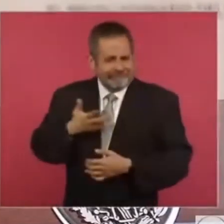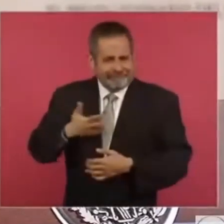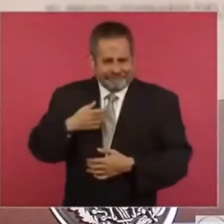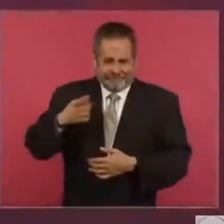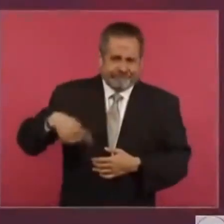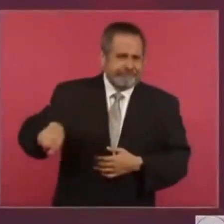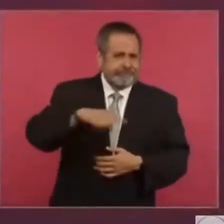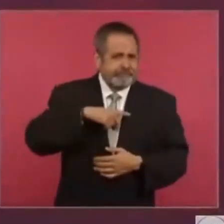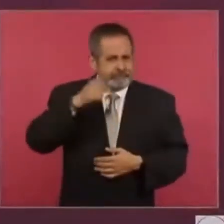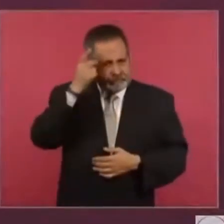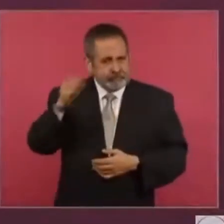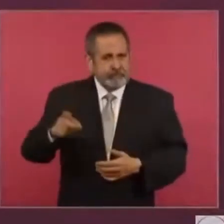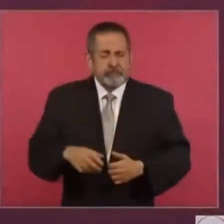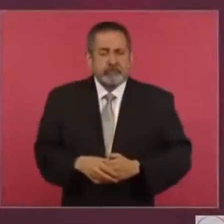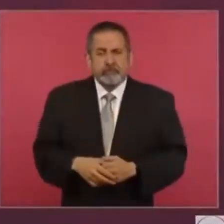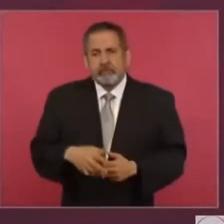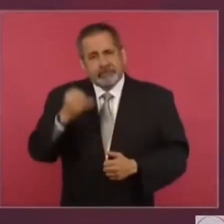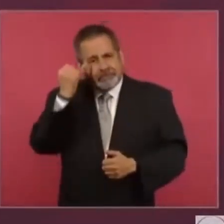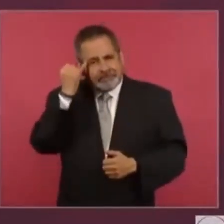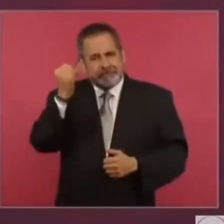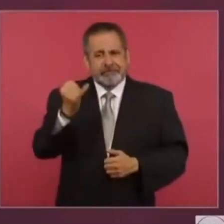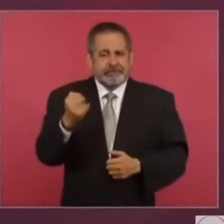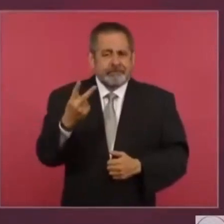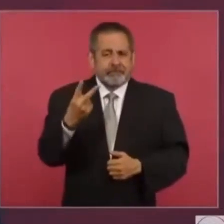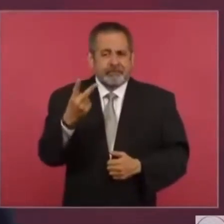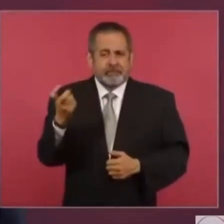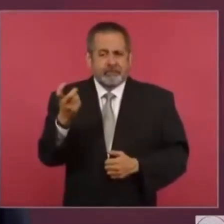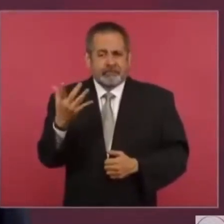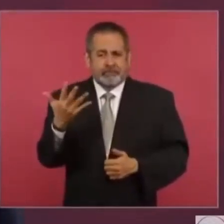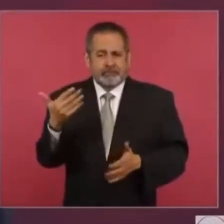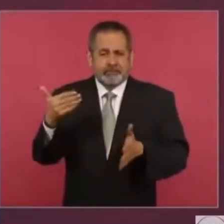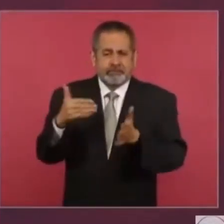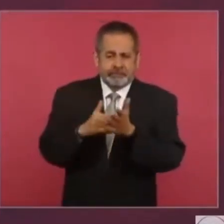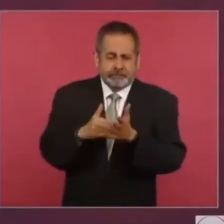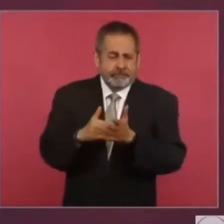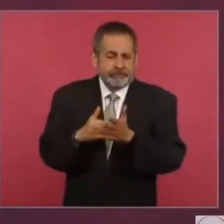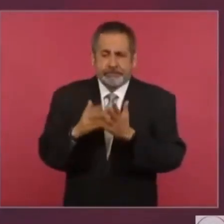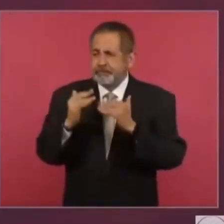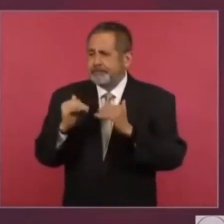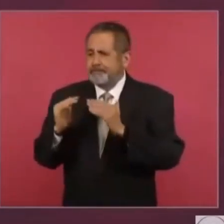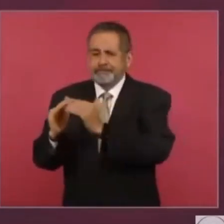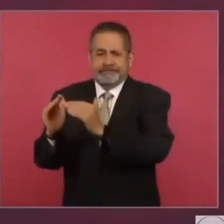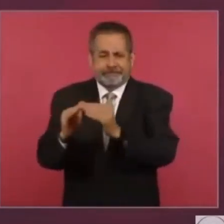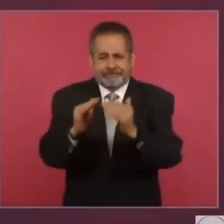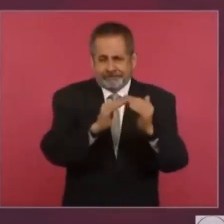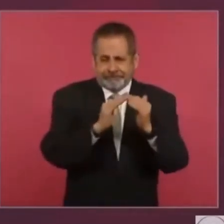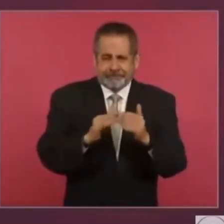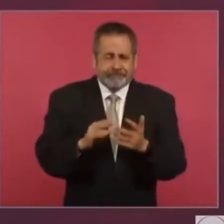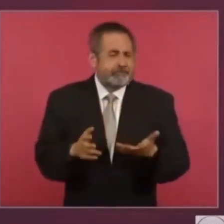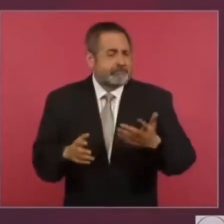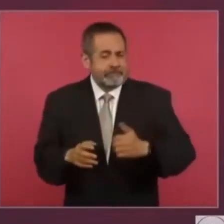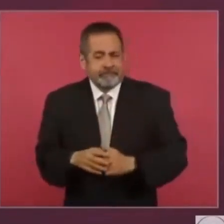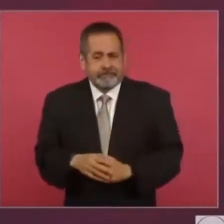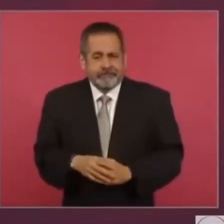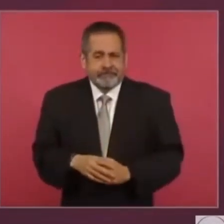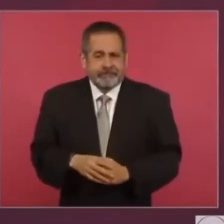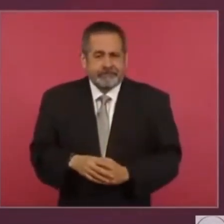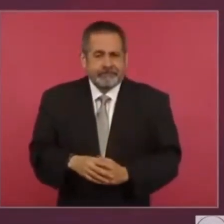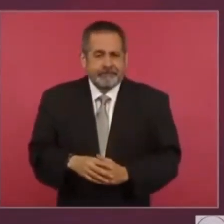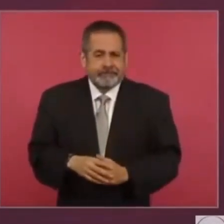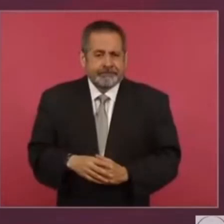Imagínense que 250 mil viviendas, ¿cuándo